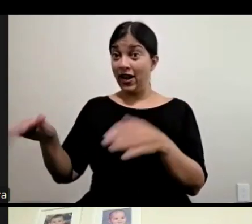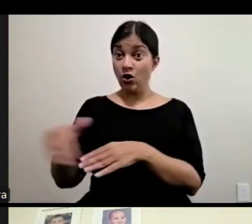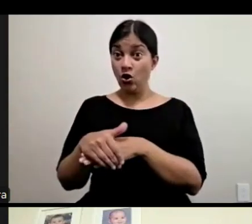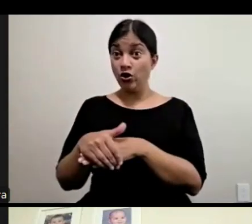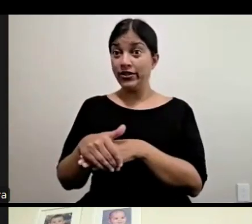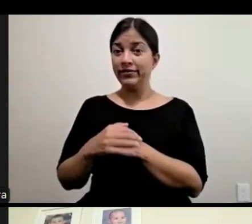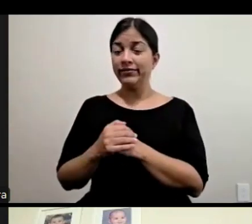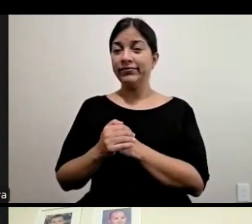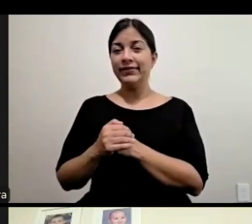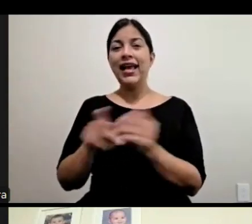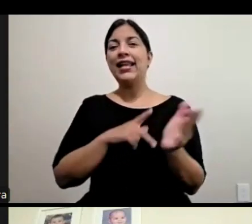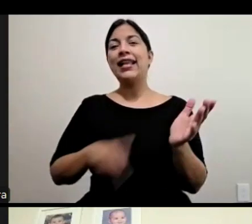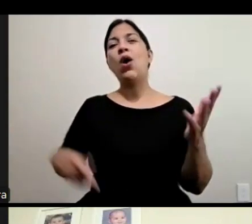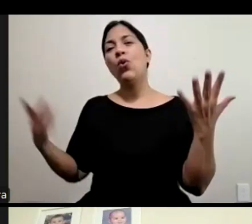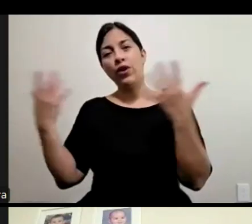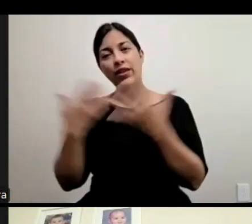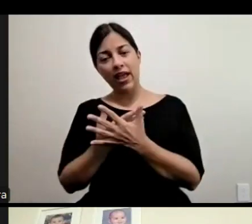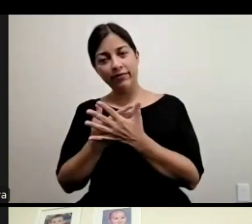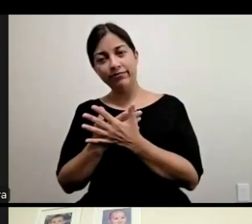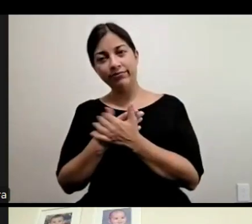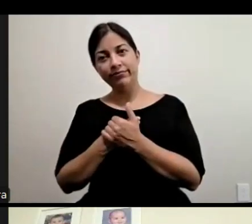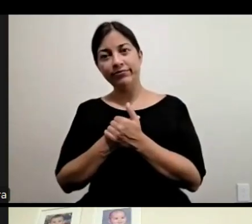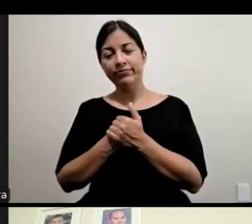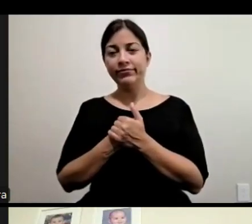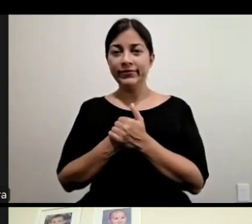De la oscuridad. Y van pasando un montón de